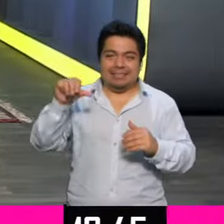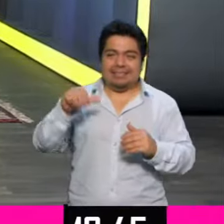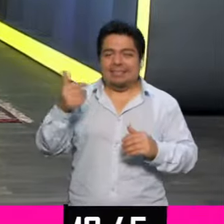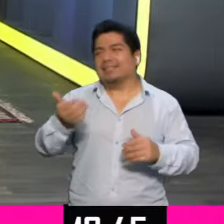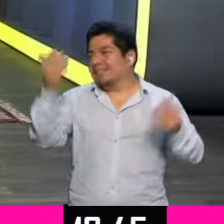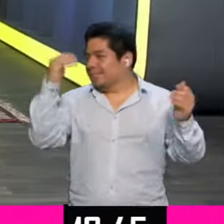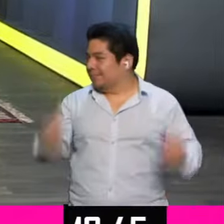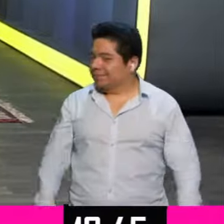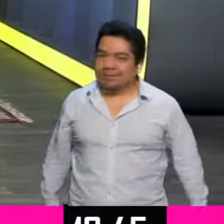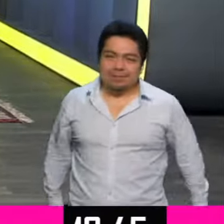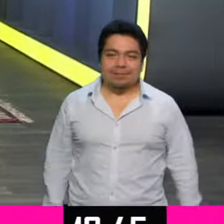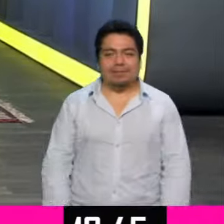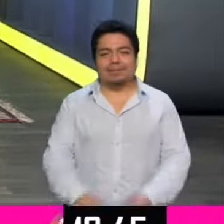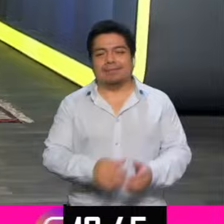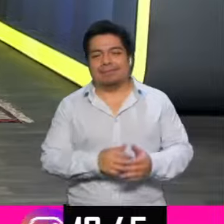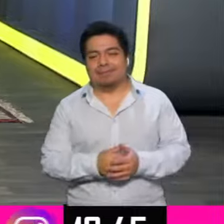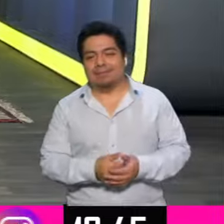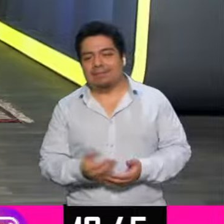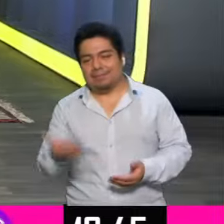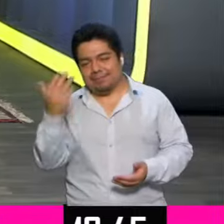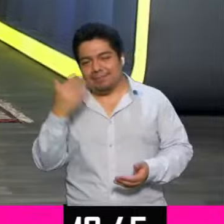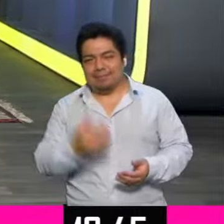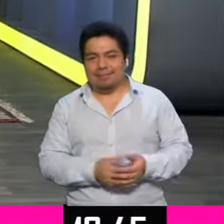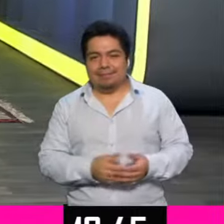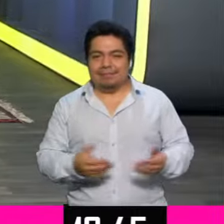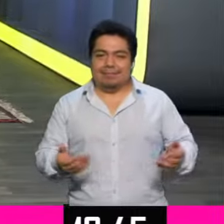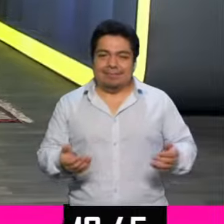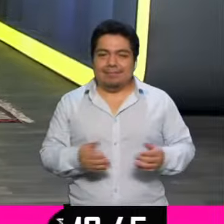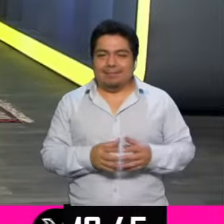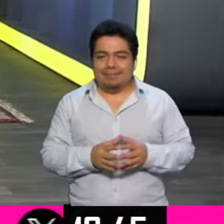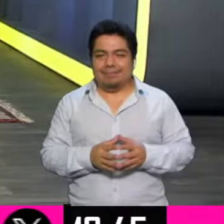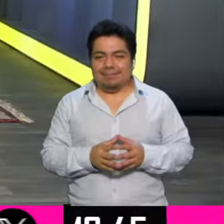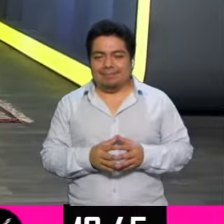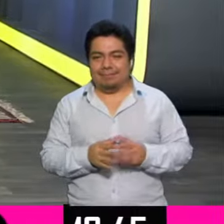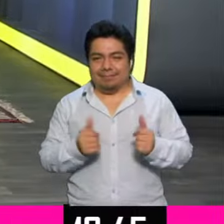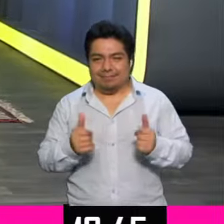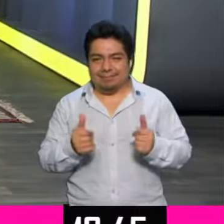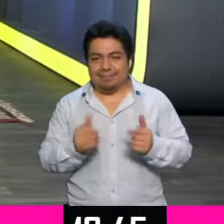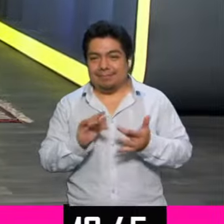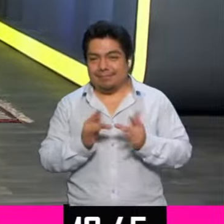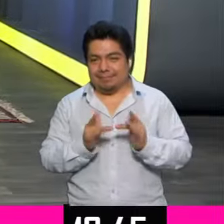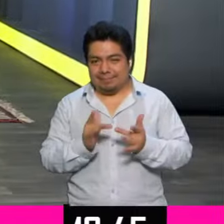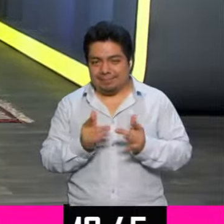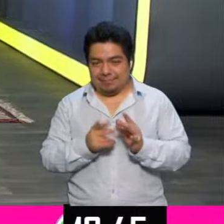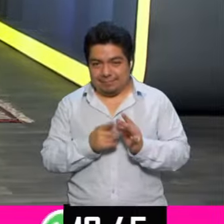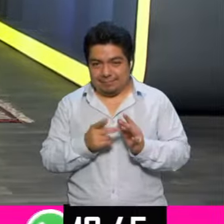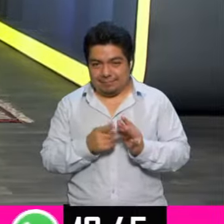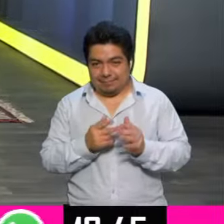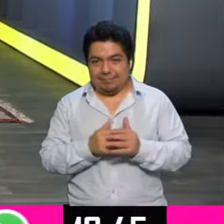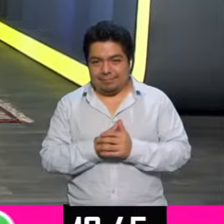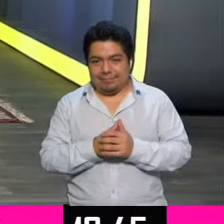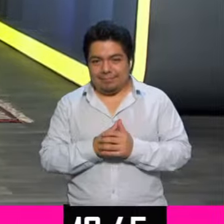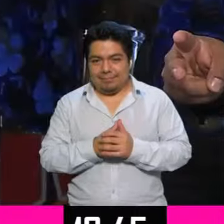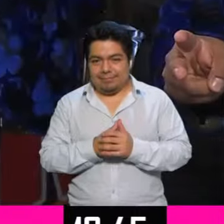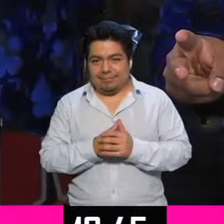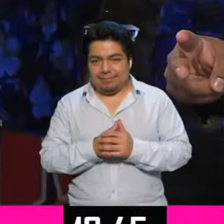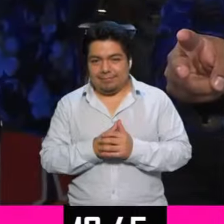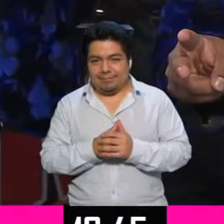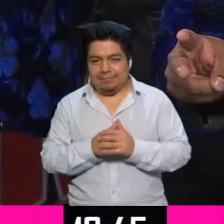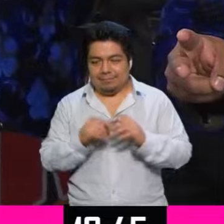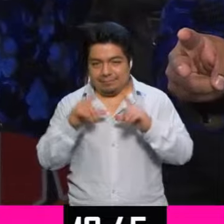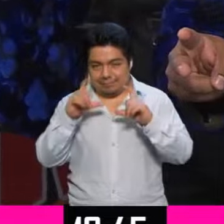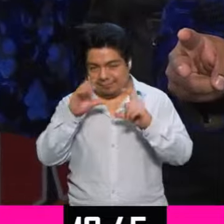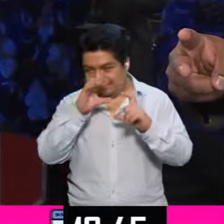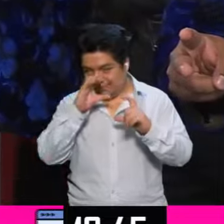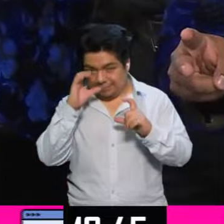a bajar, hombre. Tanto que nos costó subirlo. Ahora sí, redes sociales, nuevamente. Eso. La foto.